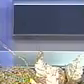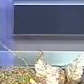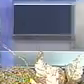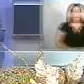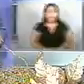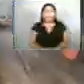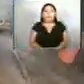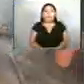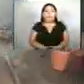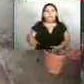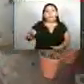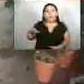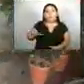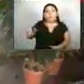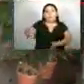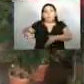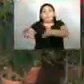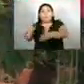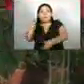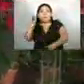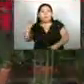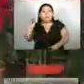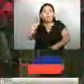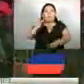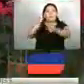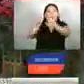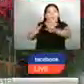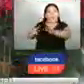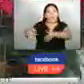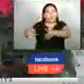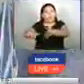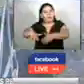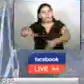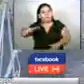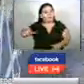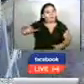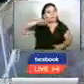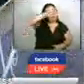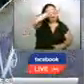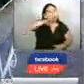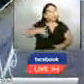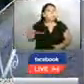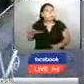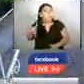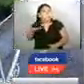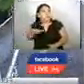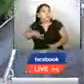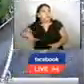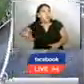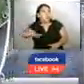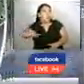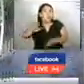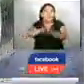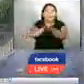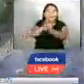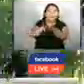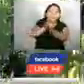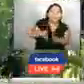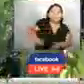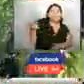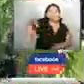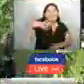en un vivero ubicado sobre el kilómetro 27 de la autopista Comalapa, esto a la altura de Olocuilta, se